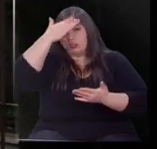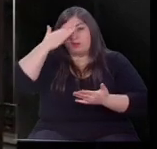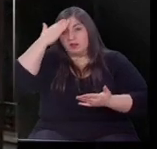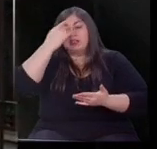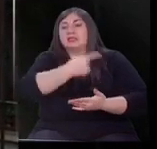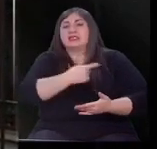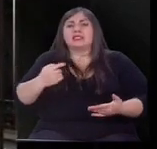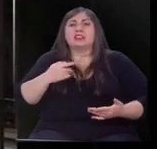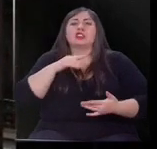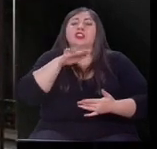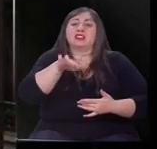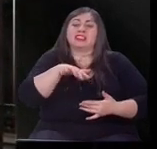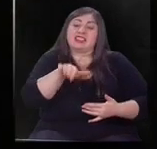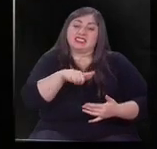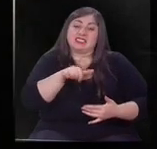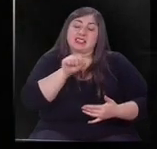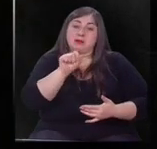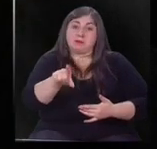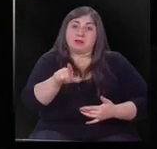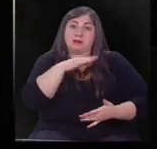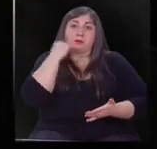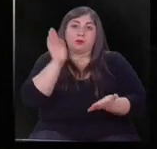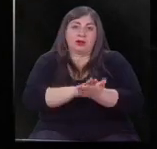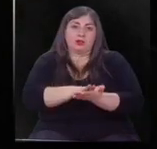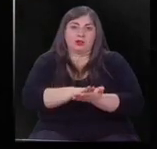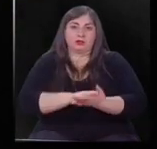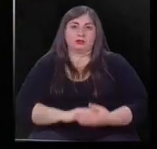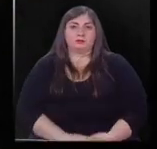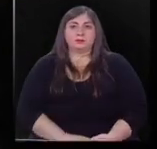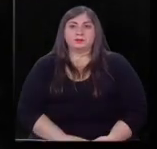los 116.000 fallecidos.